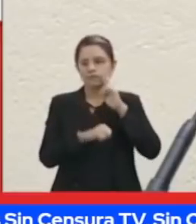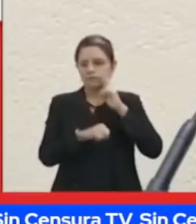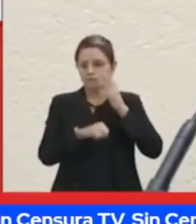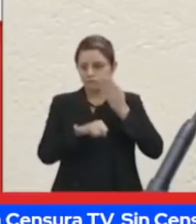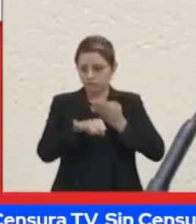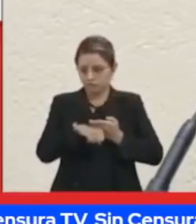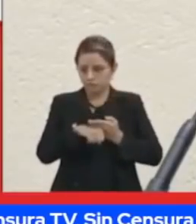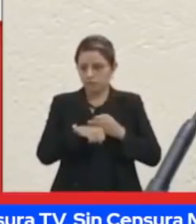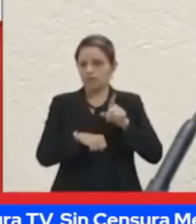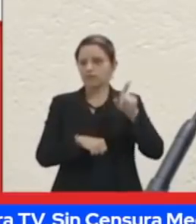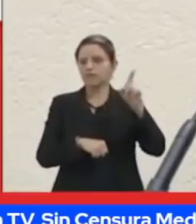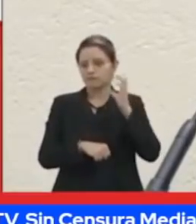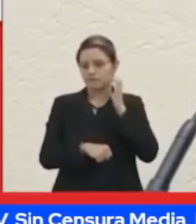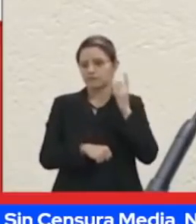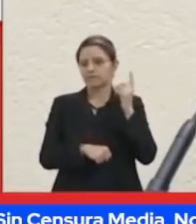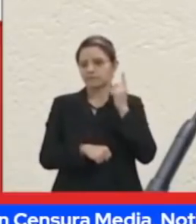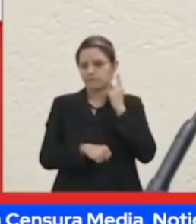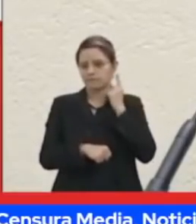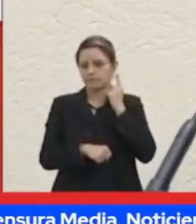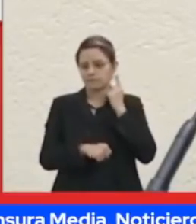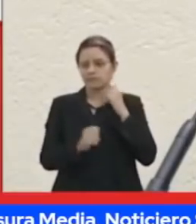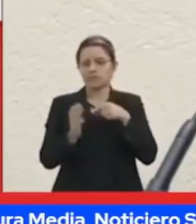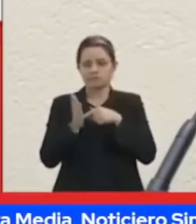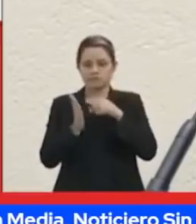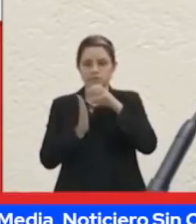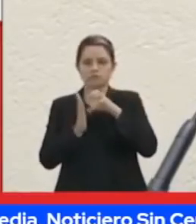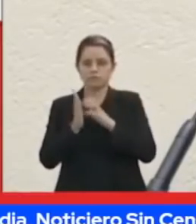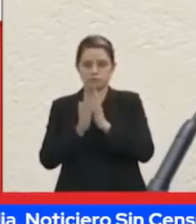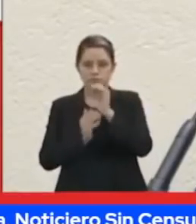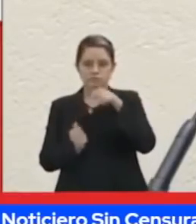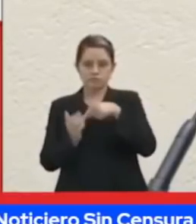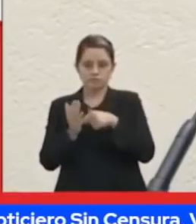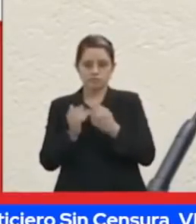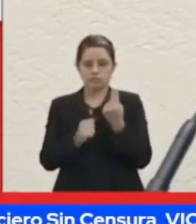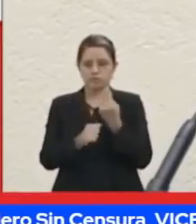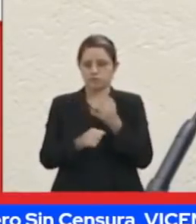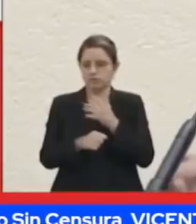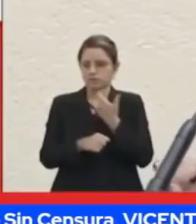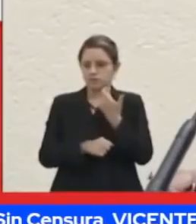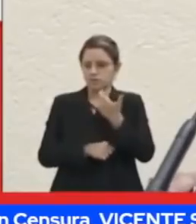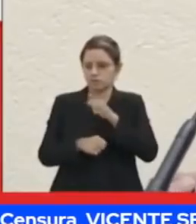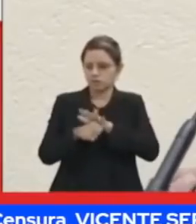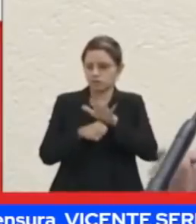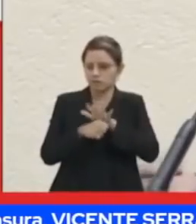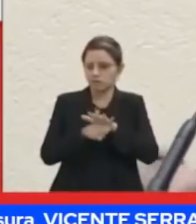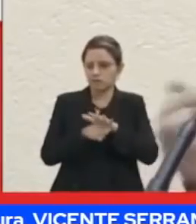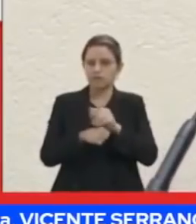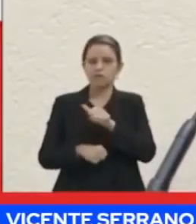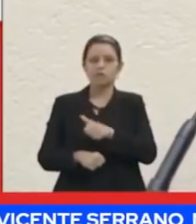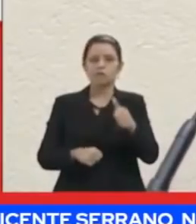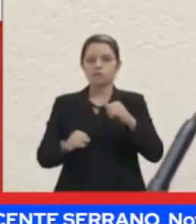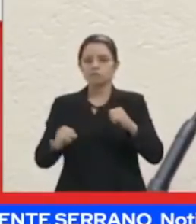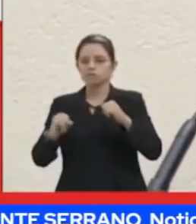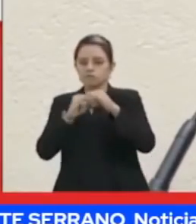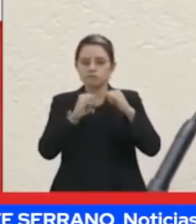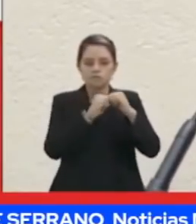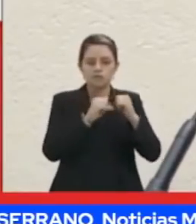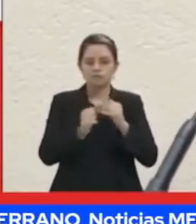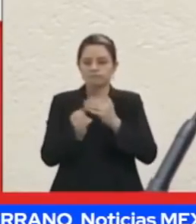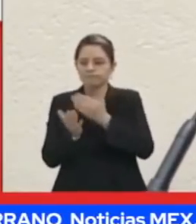del estado responsable de acuerdo con la constitución de generar las suficiencias presupuestales al resto de los órganos del estado para que sus